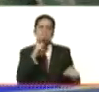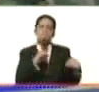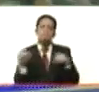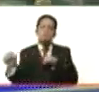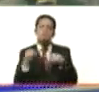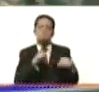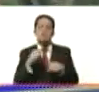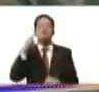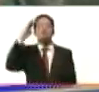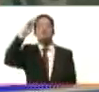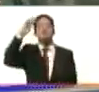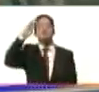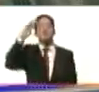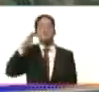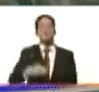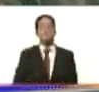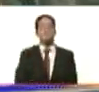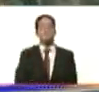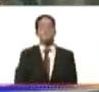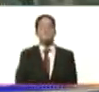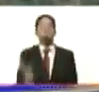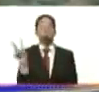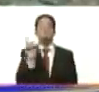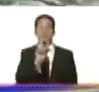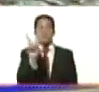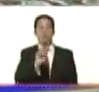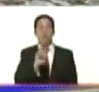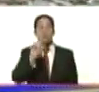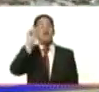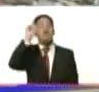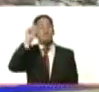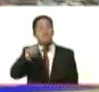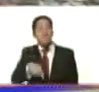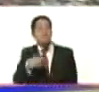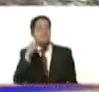militar bolivariano. Y Venezuela tendrá que encaminarse